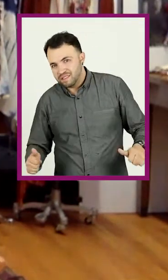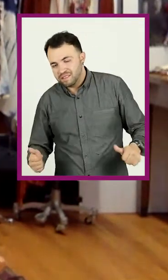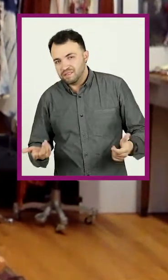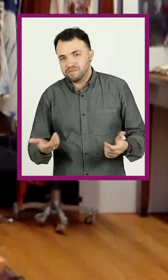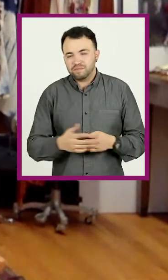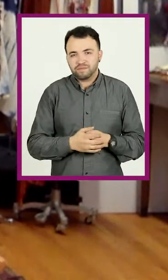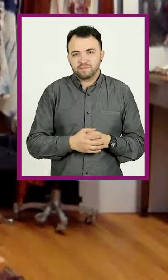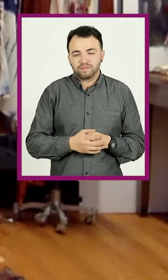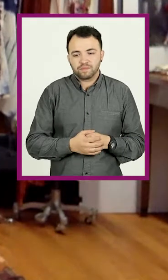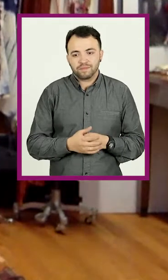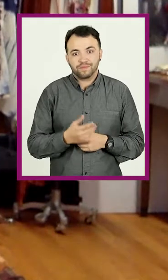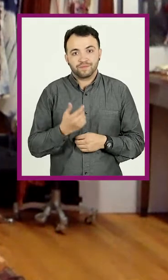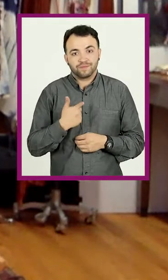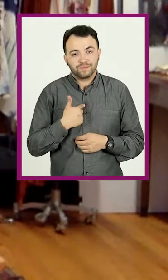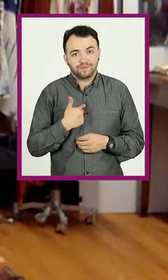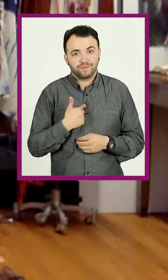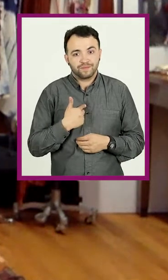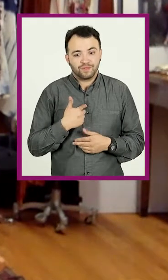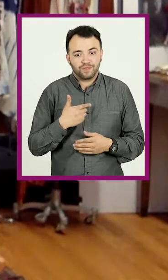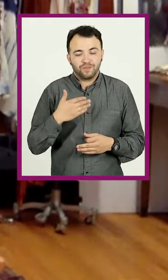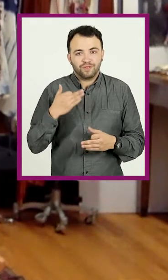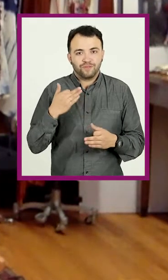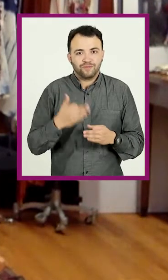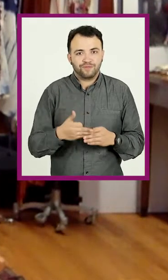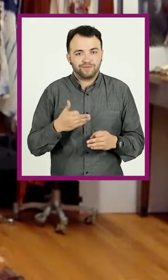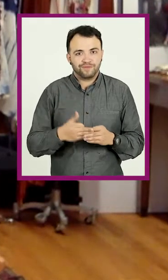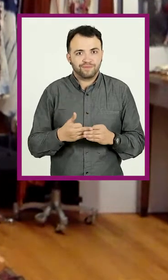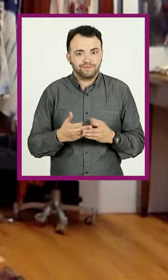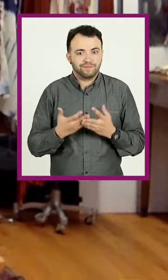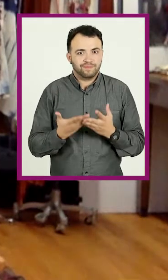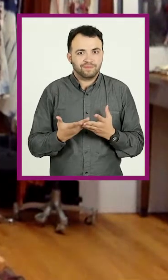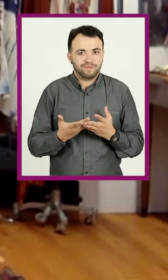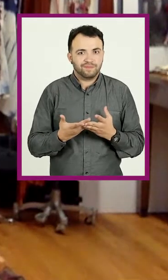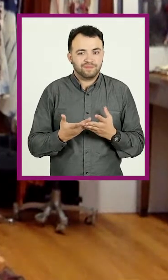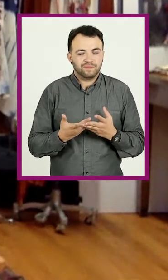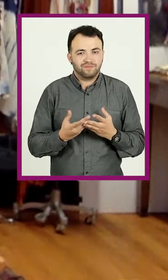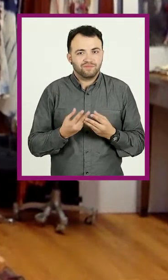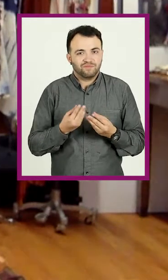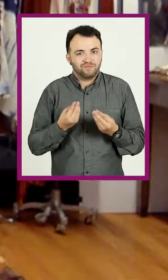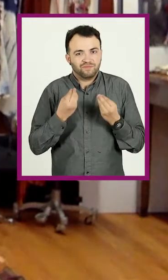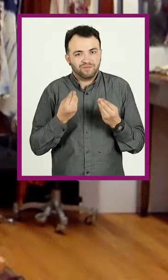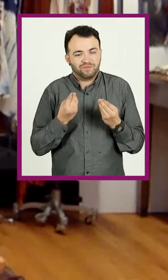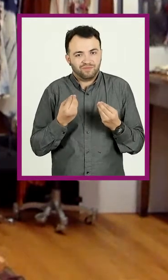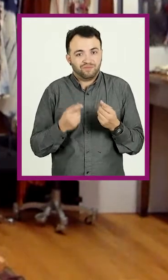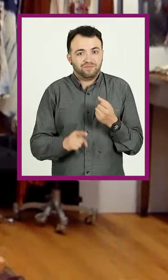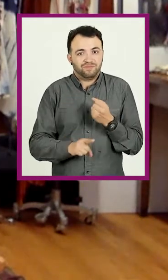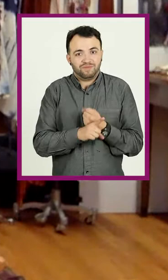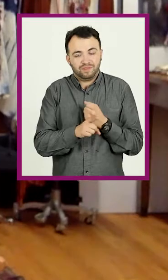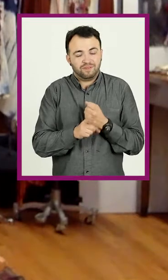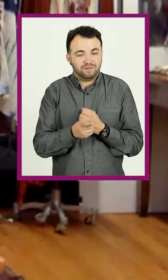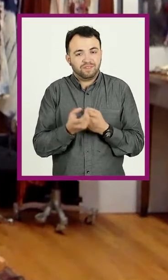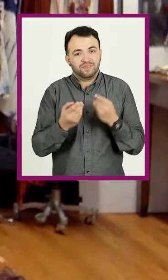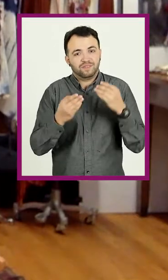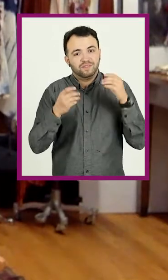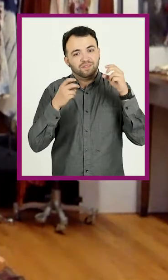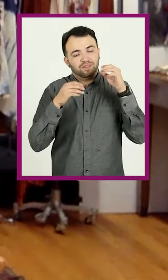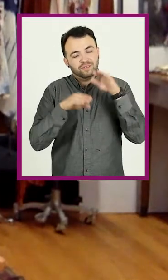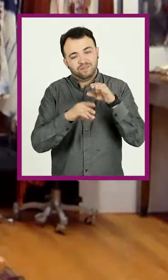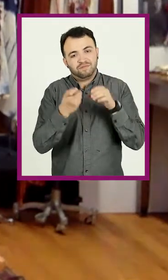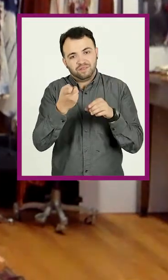Estamos atravesando una crisis global por el COVID-19 inimaginable hace un